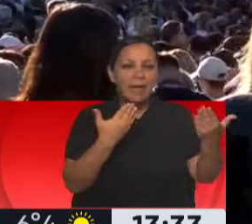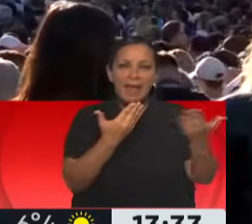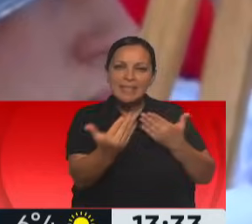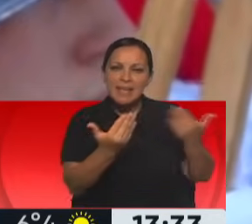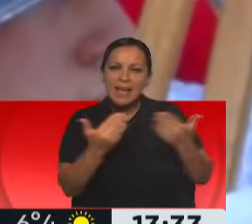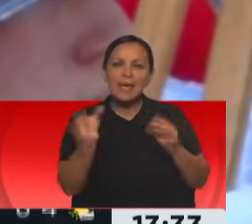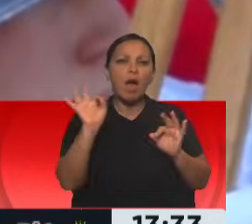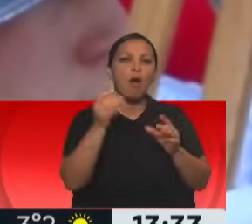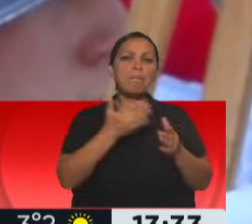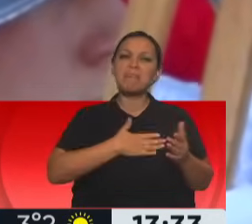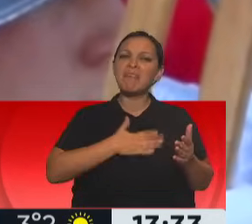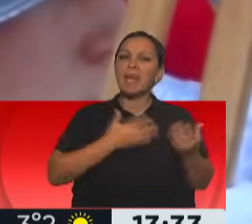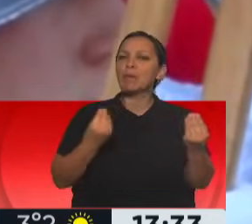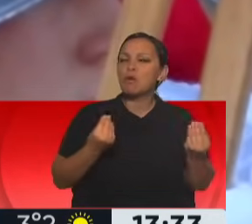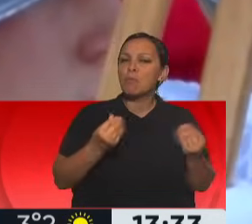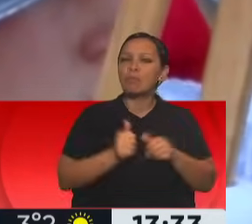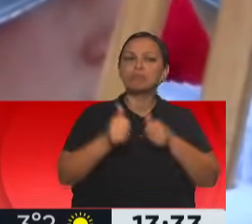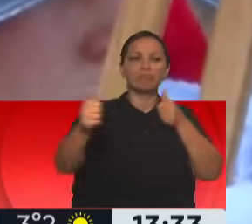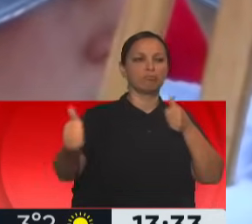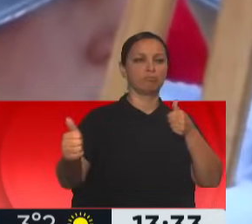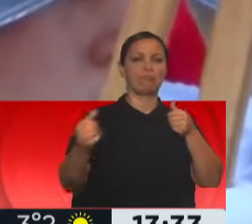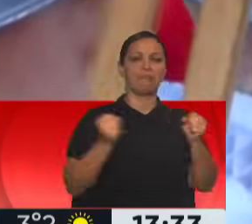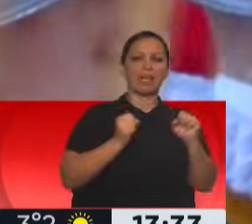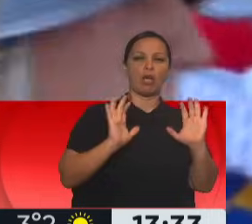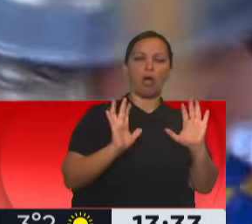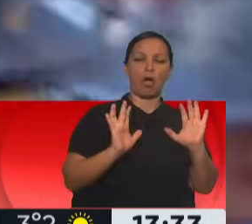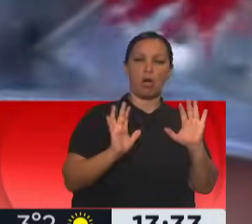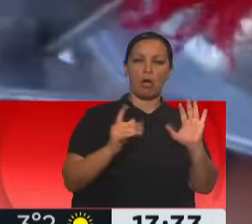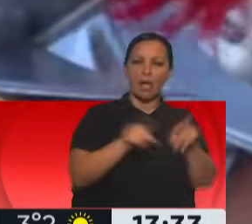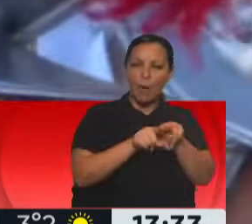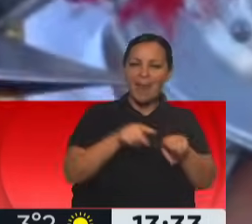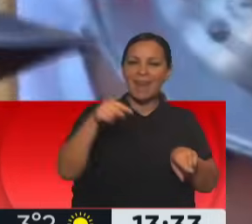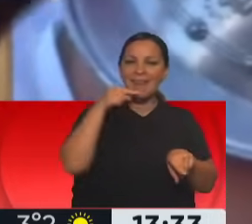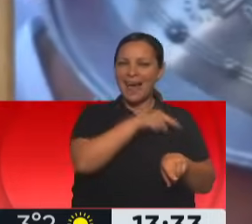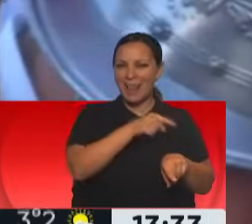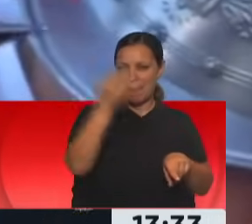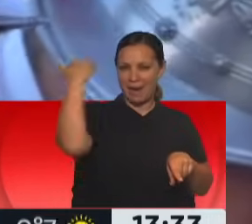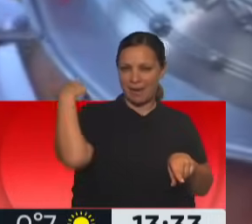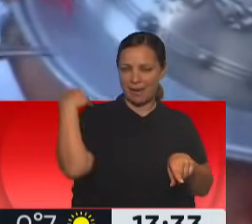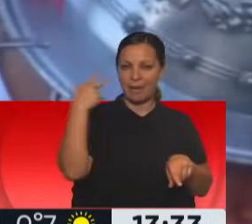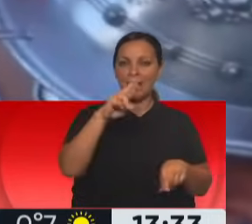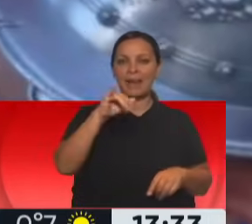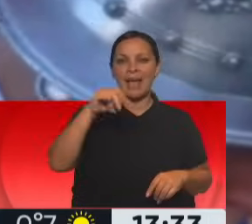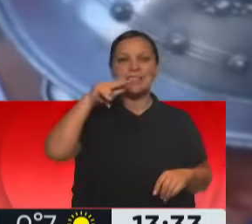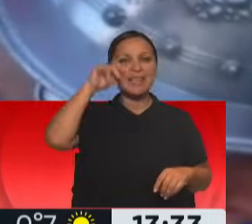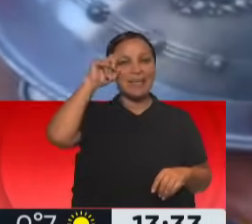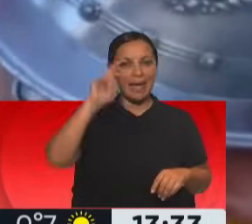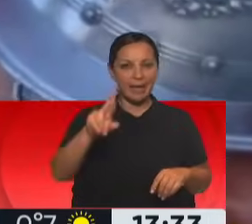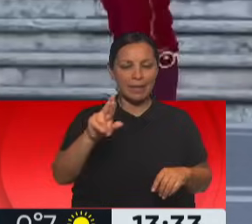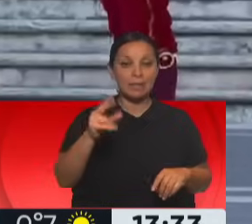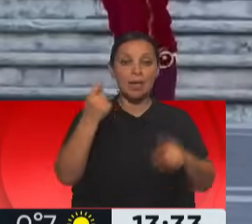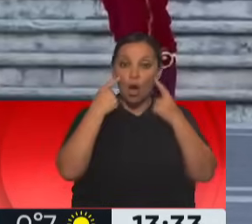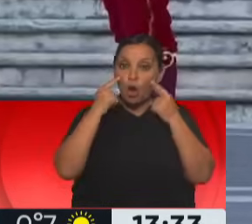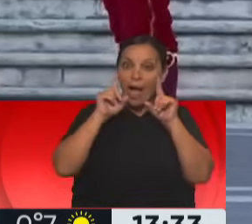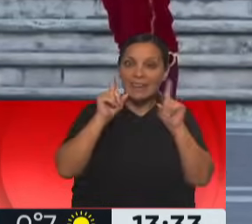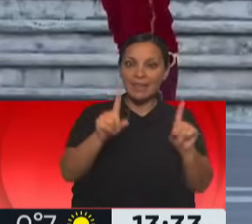más alejado, como fue Ratzinger? Habrá que ver. Atentos porque aparentemente en instantes